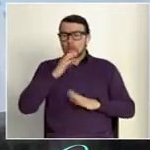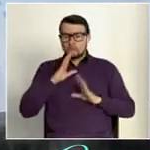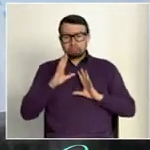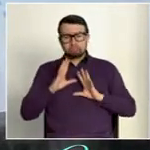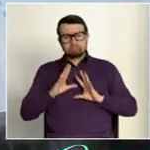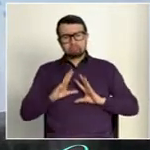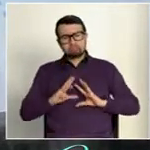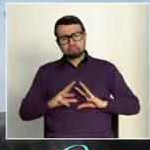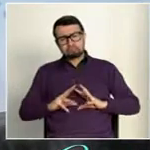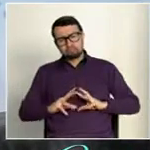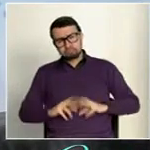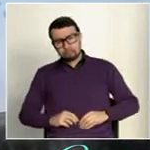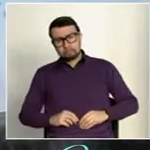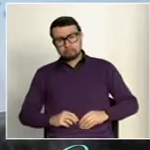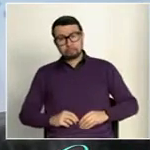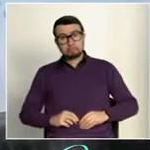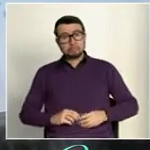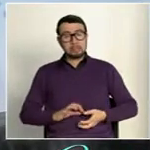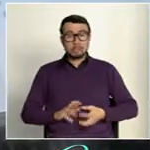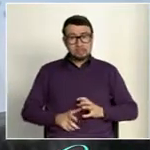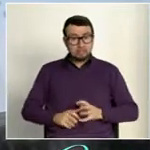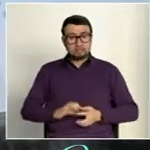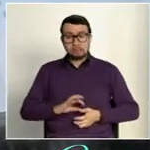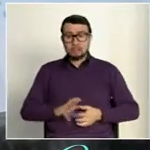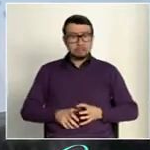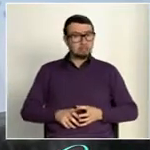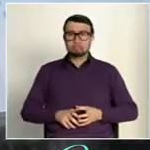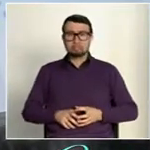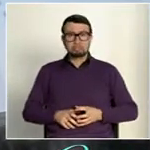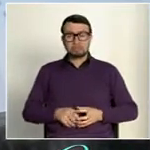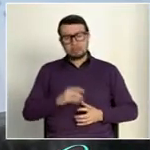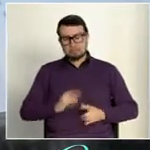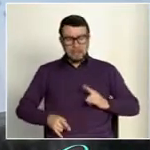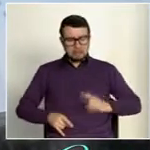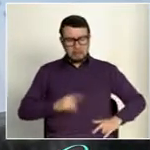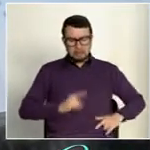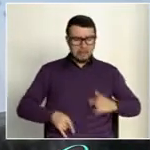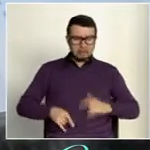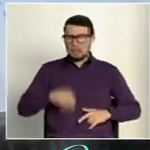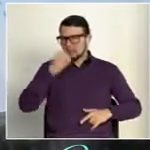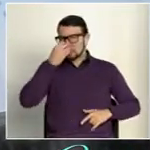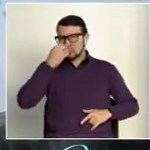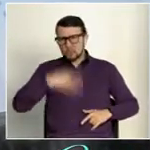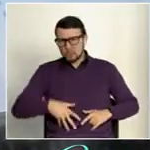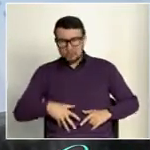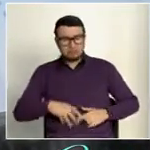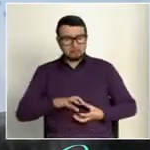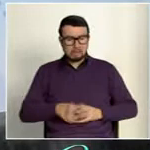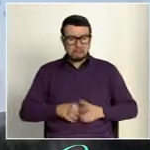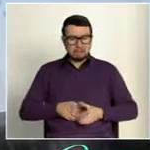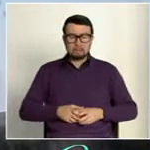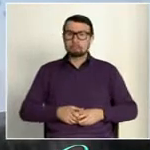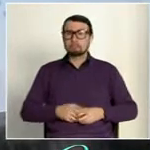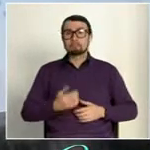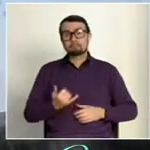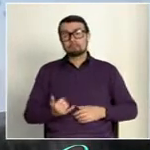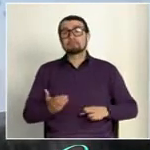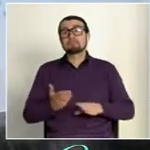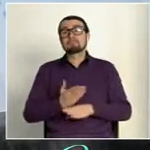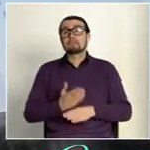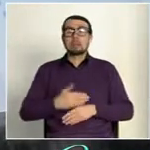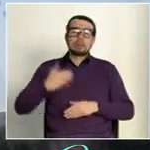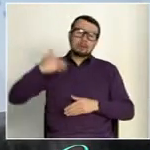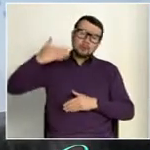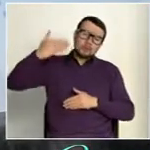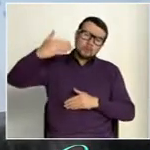no termina de digerirse, o sea que empieza a producir toxinas en el cuerpo, que son partículas no digeridas, y eso con largo plazo